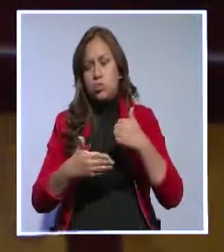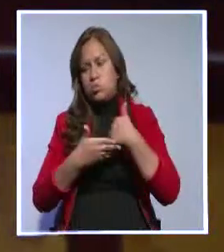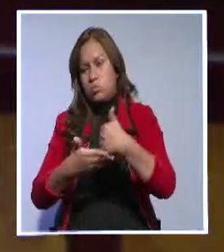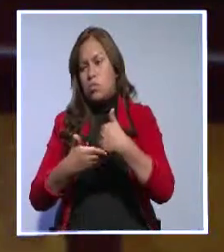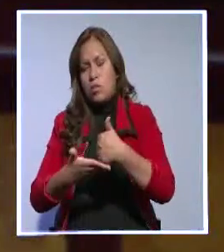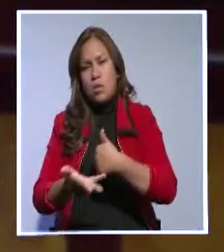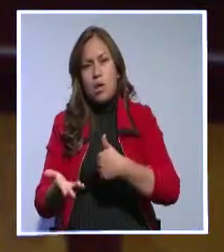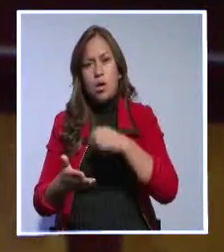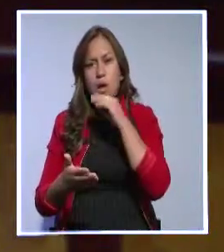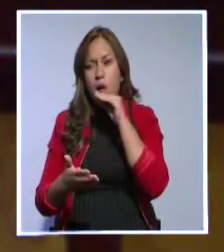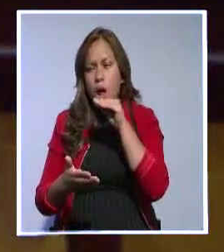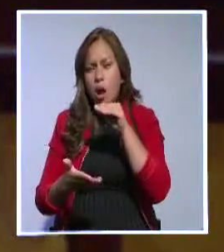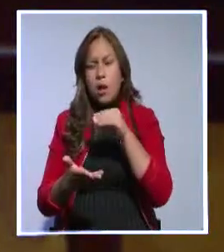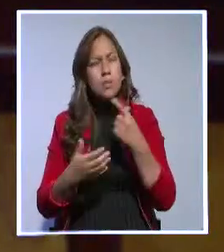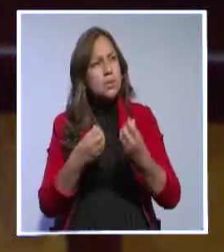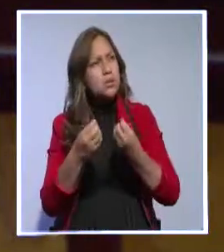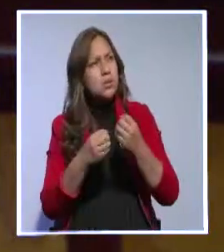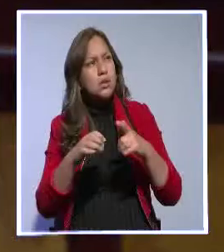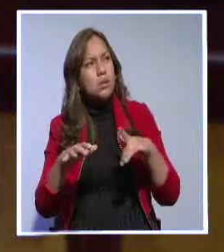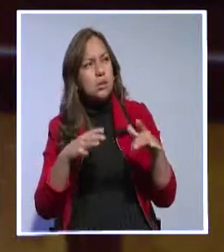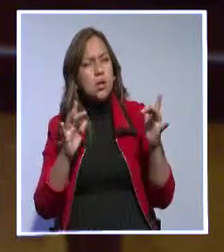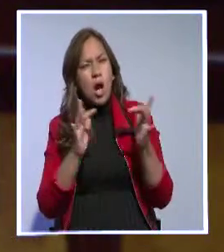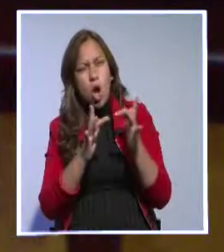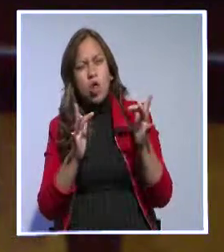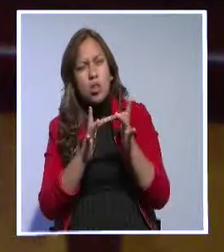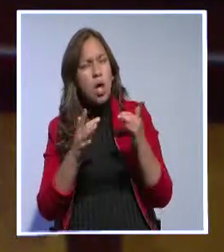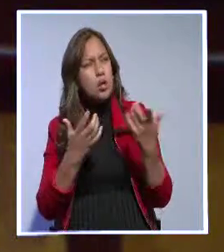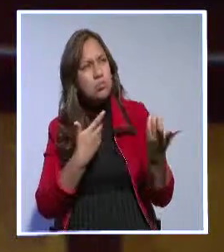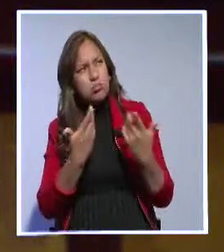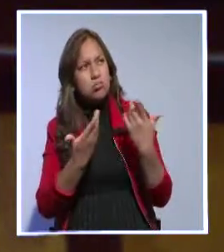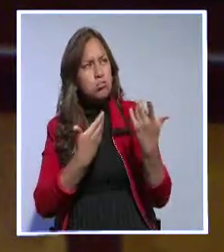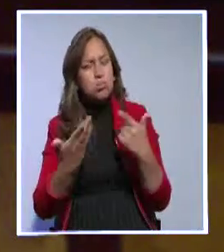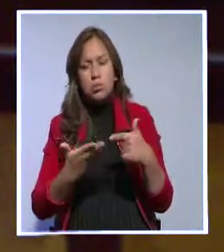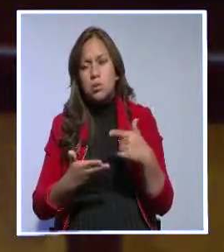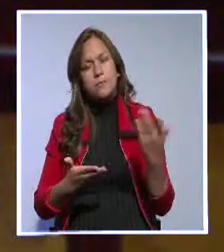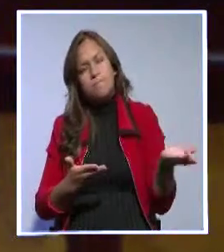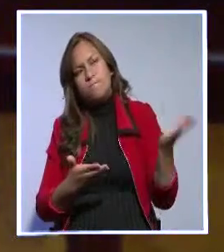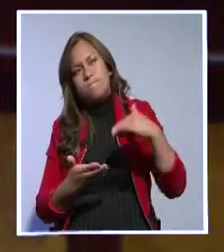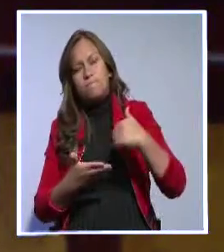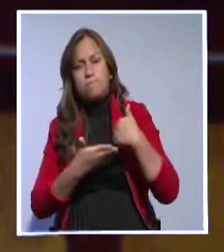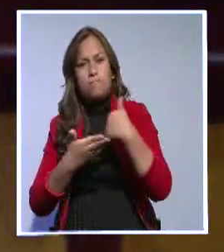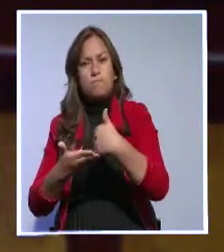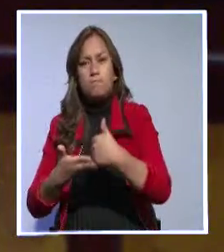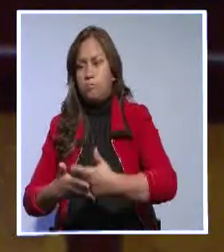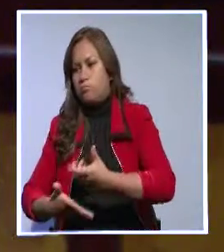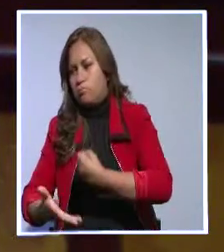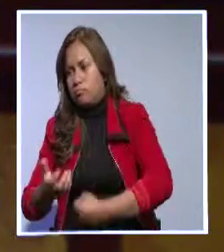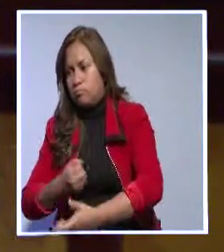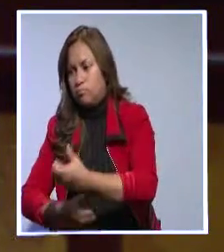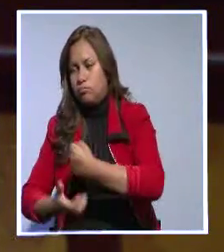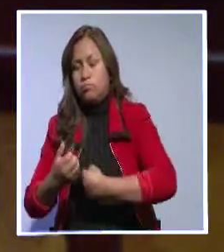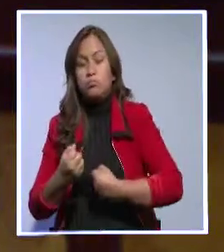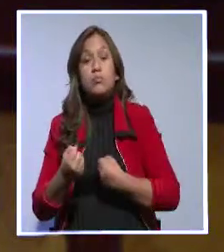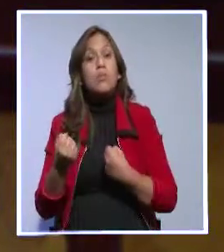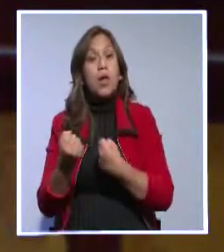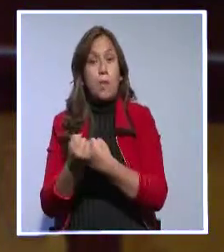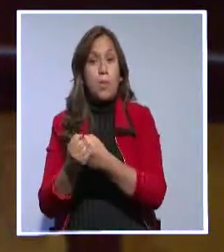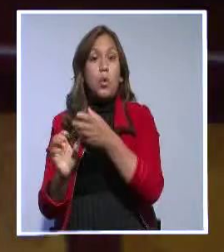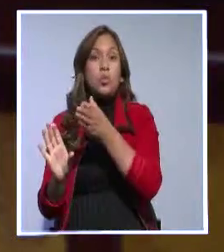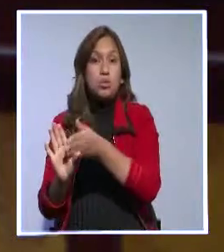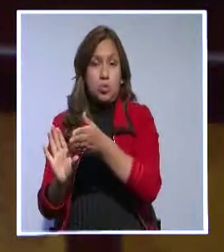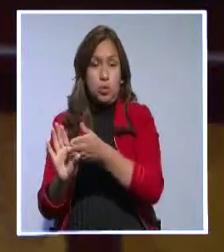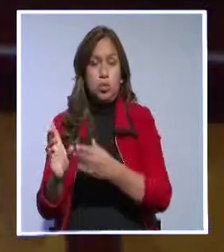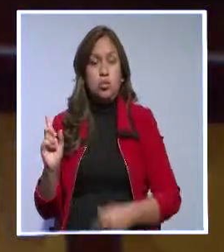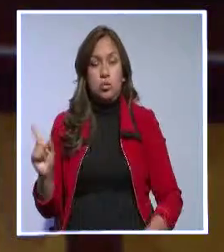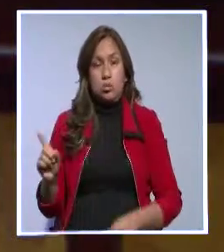avisamos todo el tiempo que es lo que se hacía finalmente lo encontramos también un ciclo aportó con un apoyo psicológico para esta familia